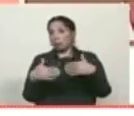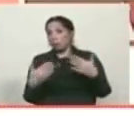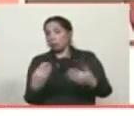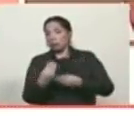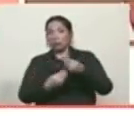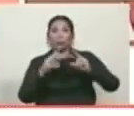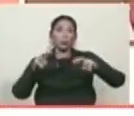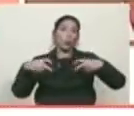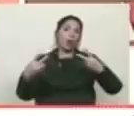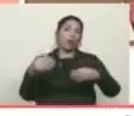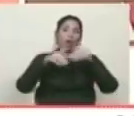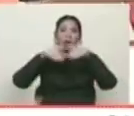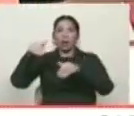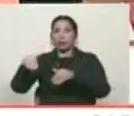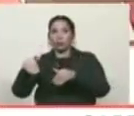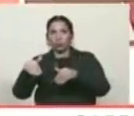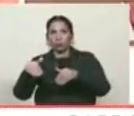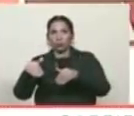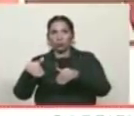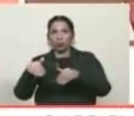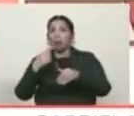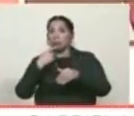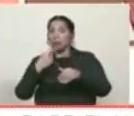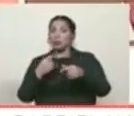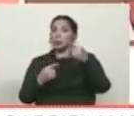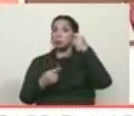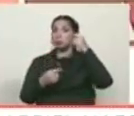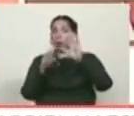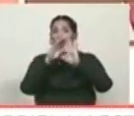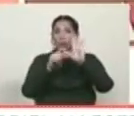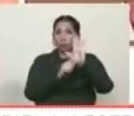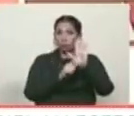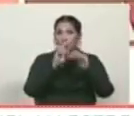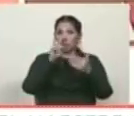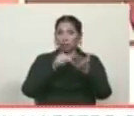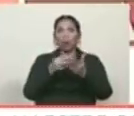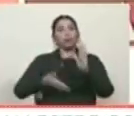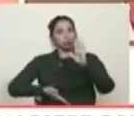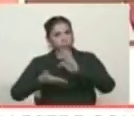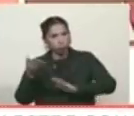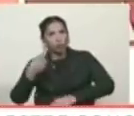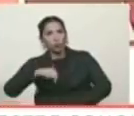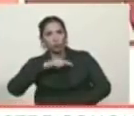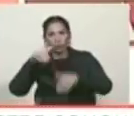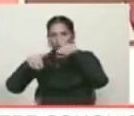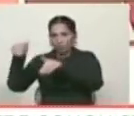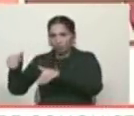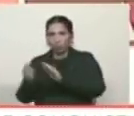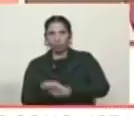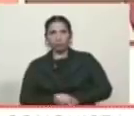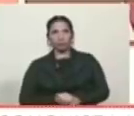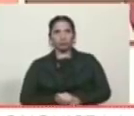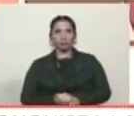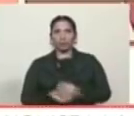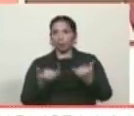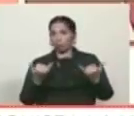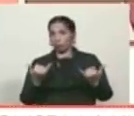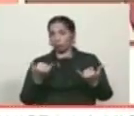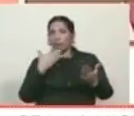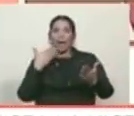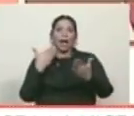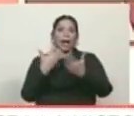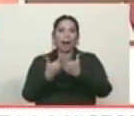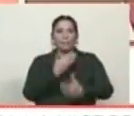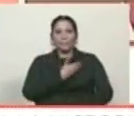nuevas elecciones, establecido así por la Constitución Nacional, nosotros iremos a elecciones. Ahora, agradecerle al